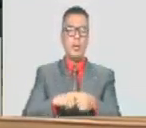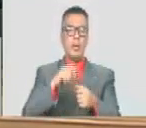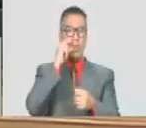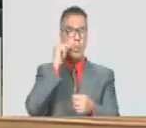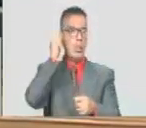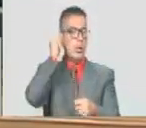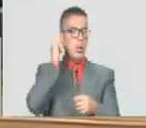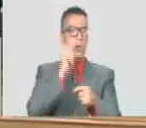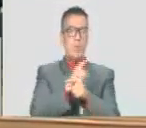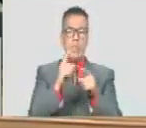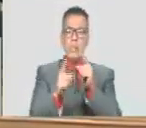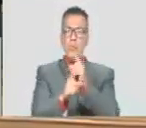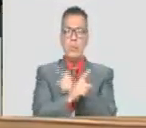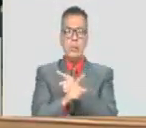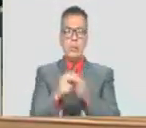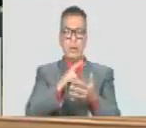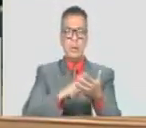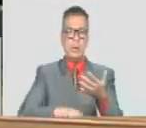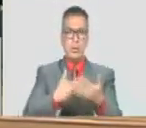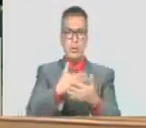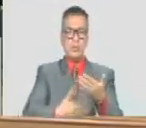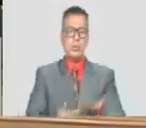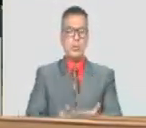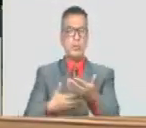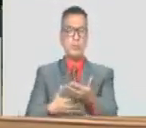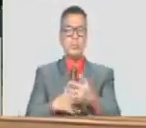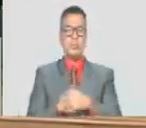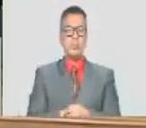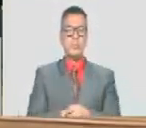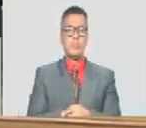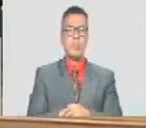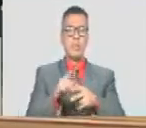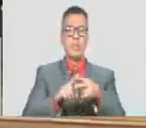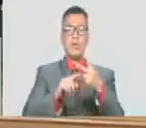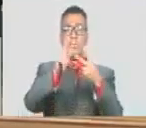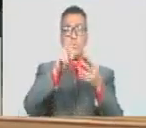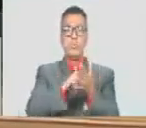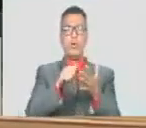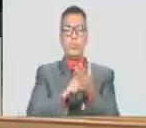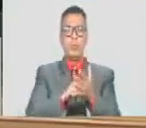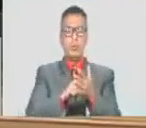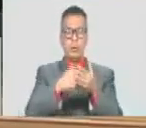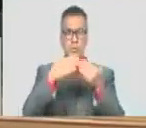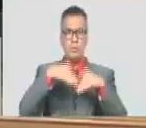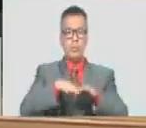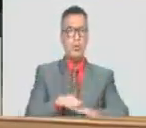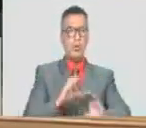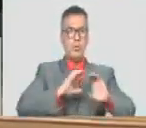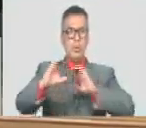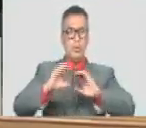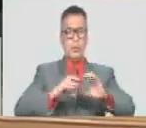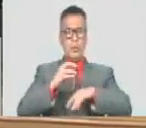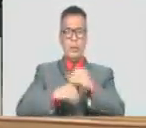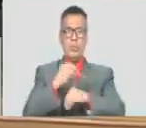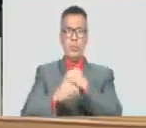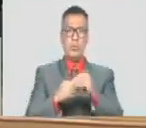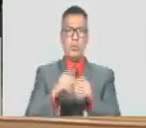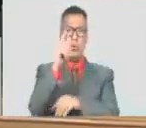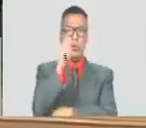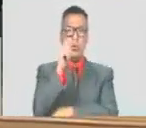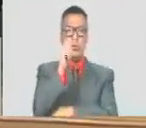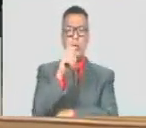los diputados suplentes indicados en lista anexa. Segundo punto de la cuenta. Comunicación suscrita por la